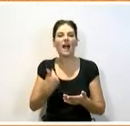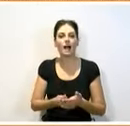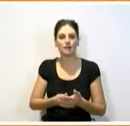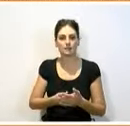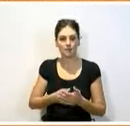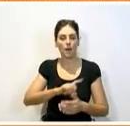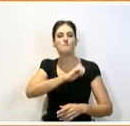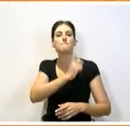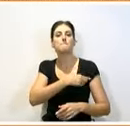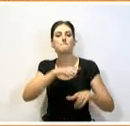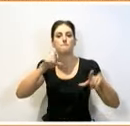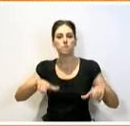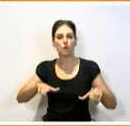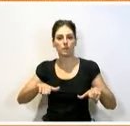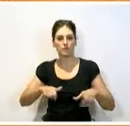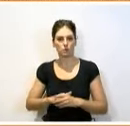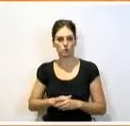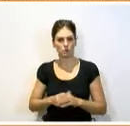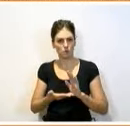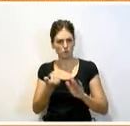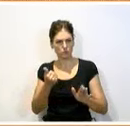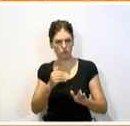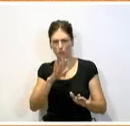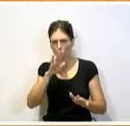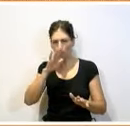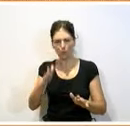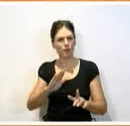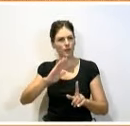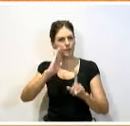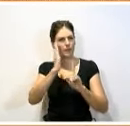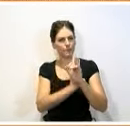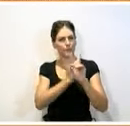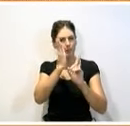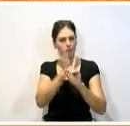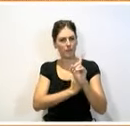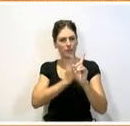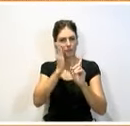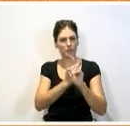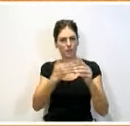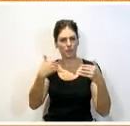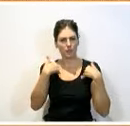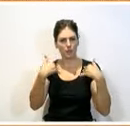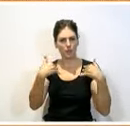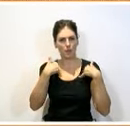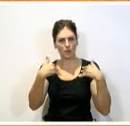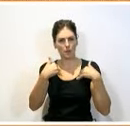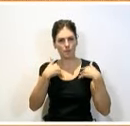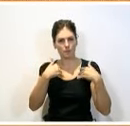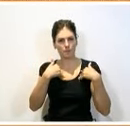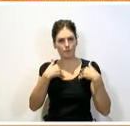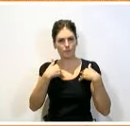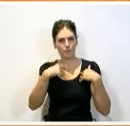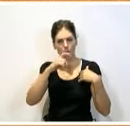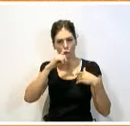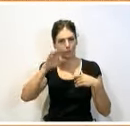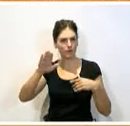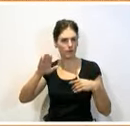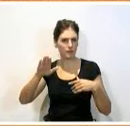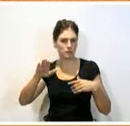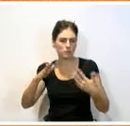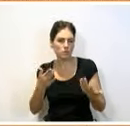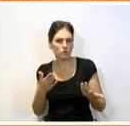polideportivo. ¿Por qué tienen las víctimas del franquismo que seguir soportando exaltaciones a aquellos que